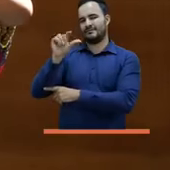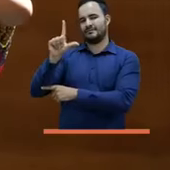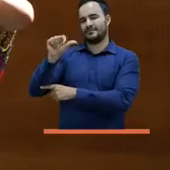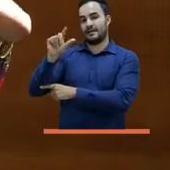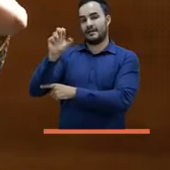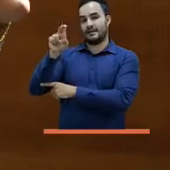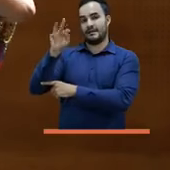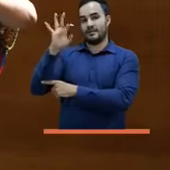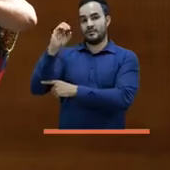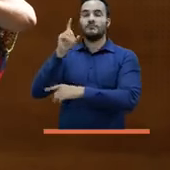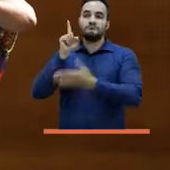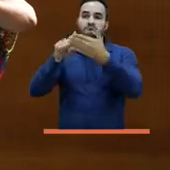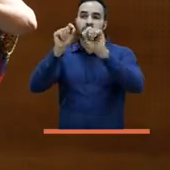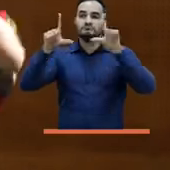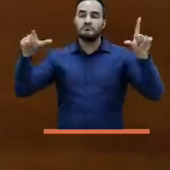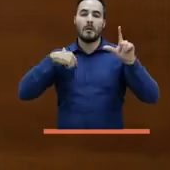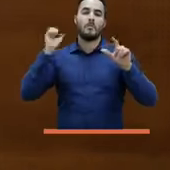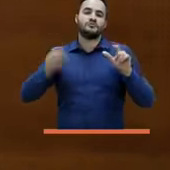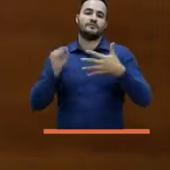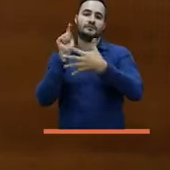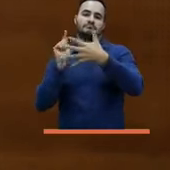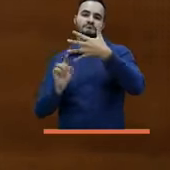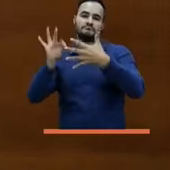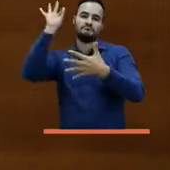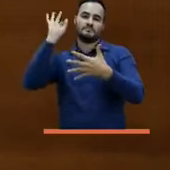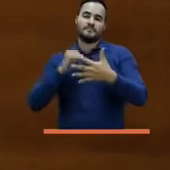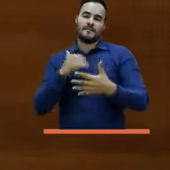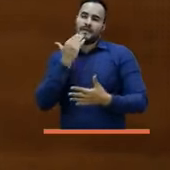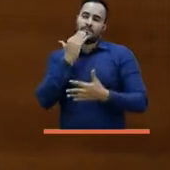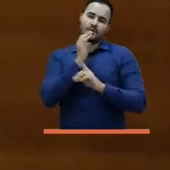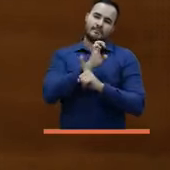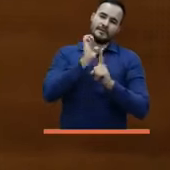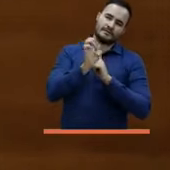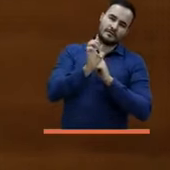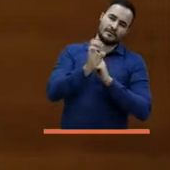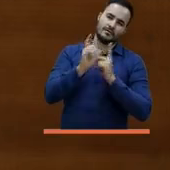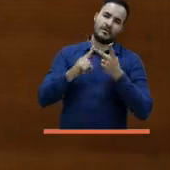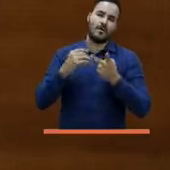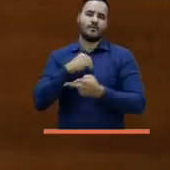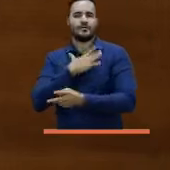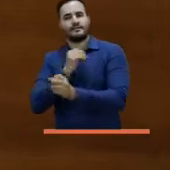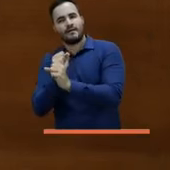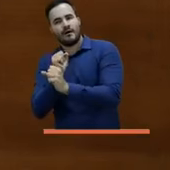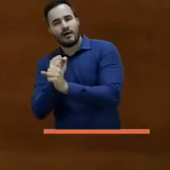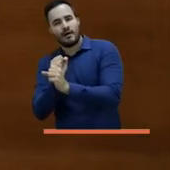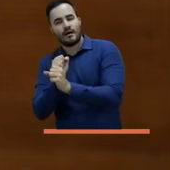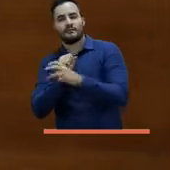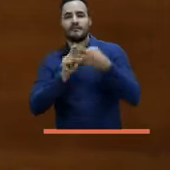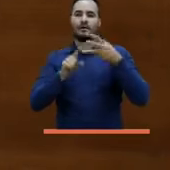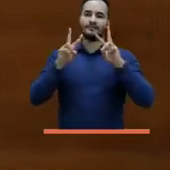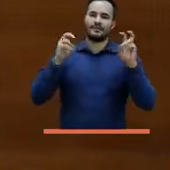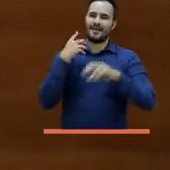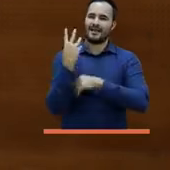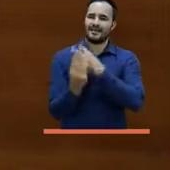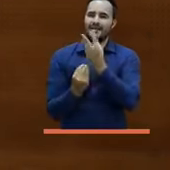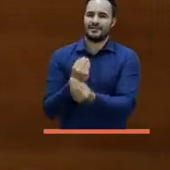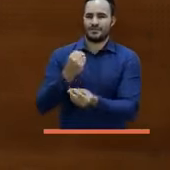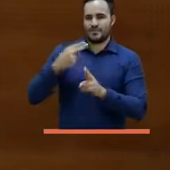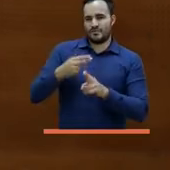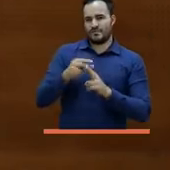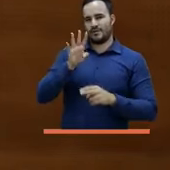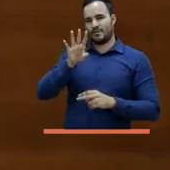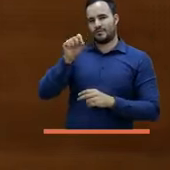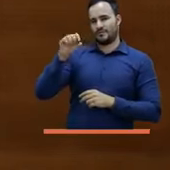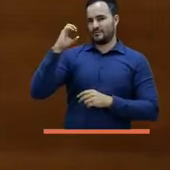posibilidades después de elegir empleo puedes elegir emprendimiento puedes elegir entrar a generación 4.0 que son